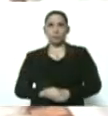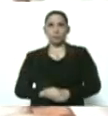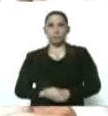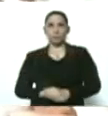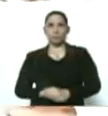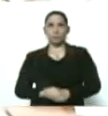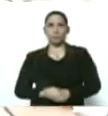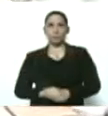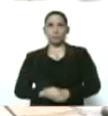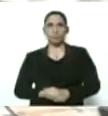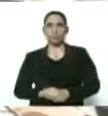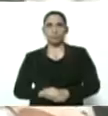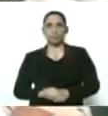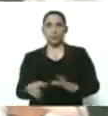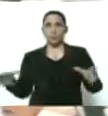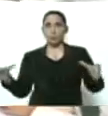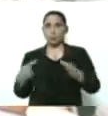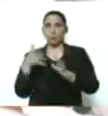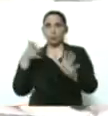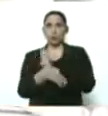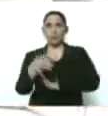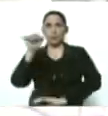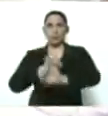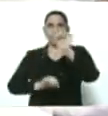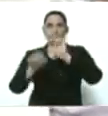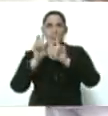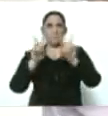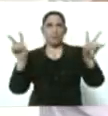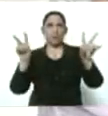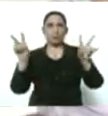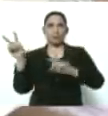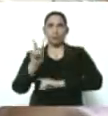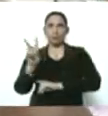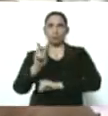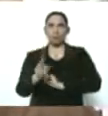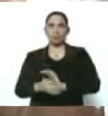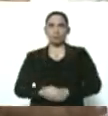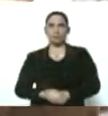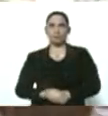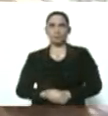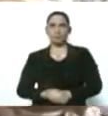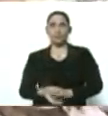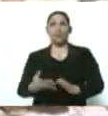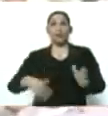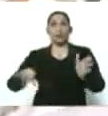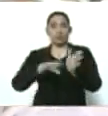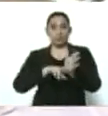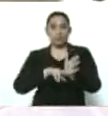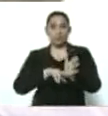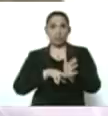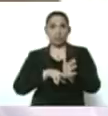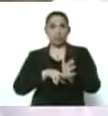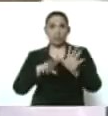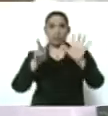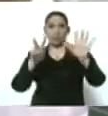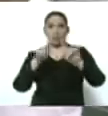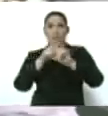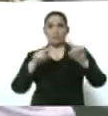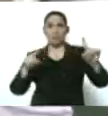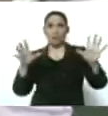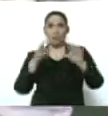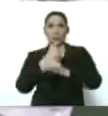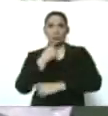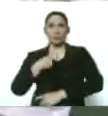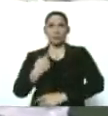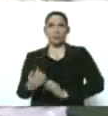una mesa redonda sobre la defensa de la paz en Venezuela. La van a repetir a las 7:30 de la noche, me